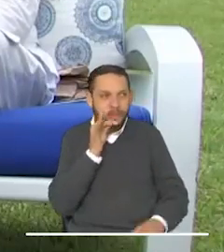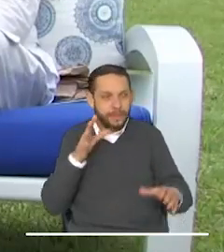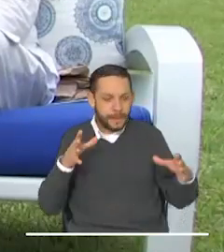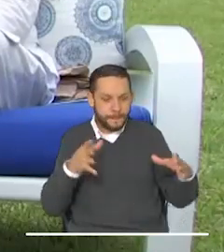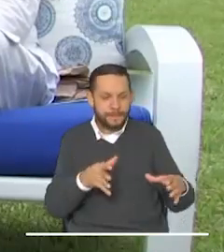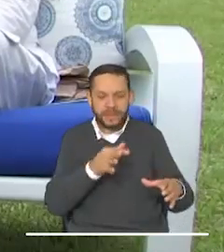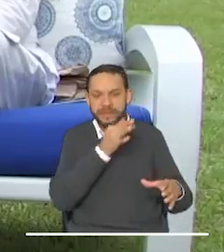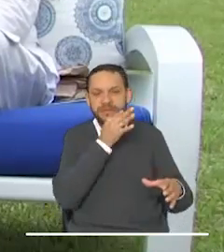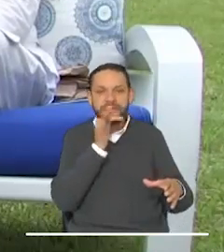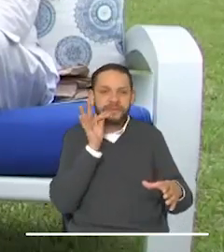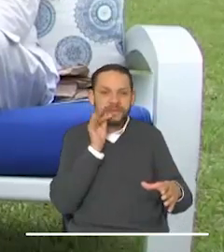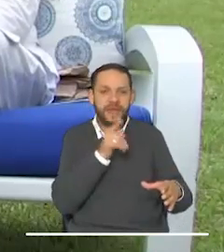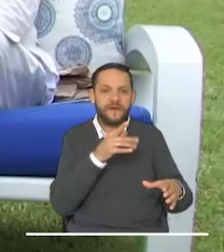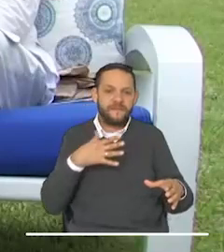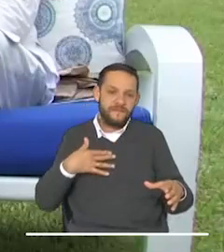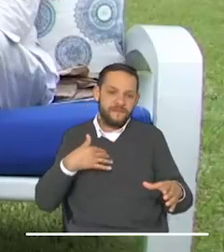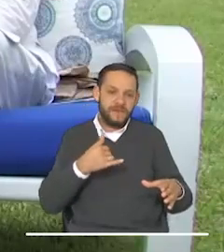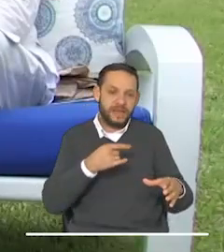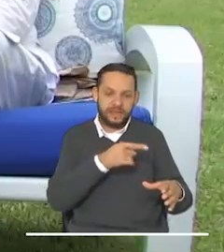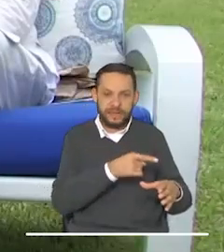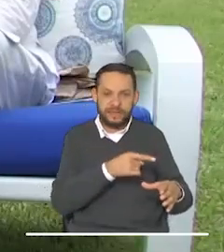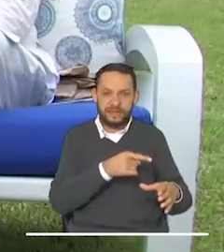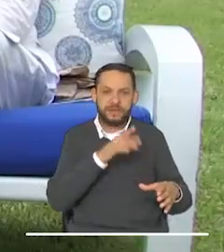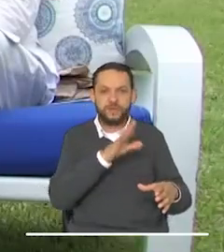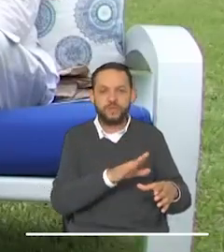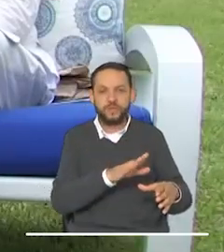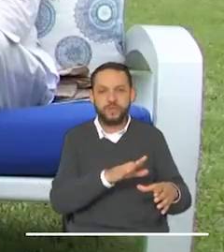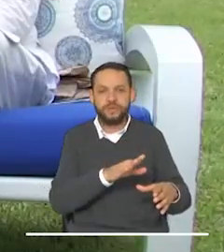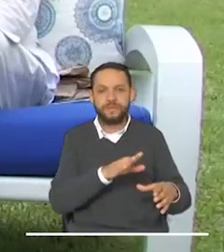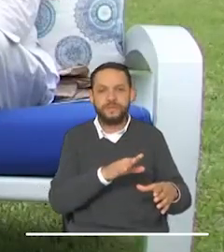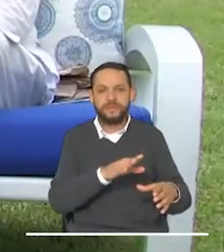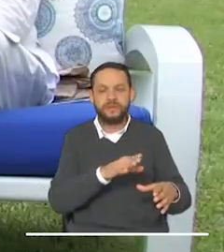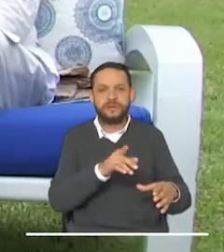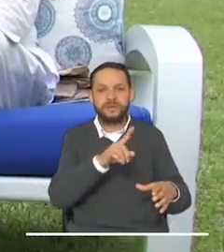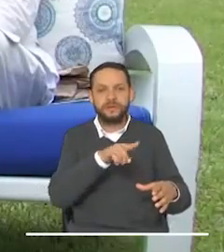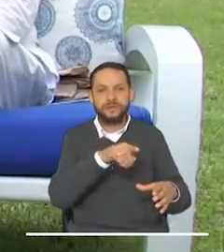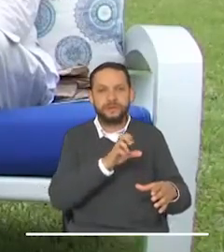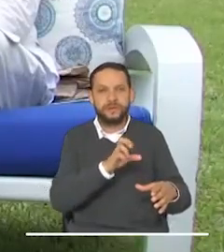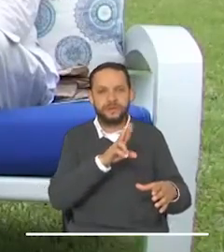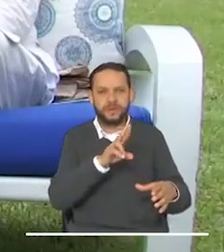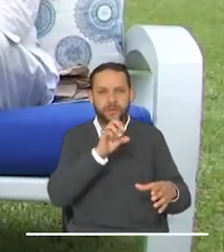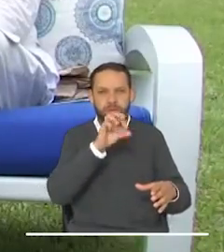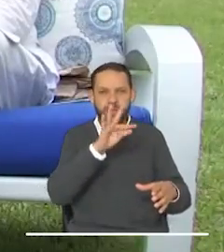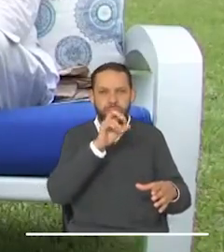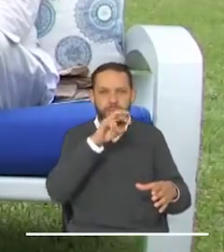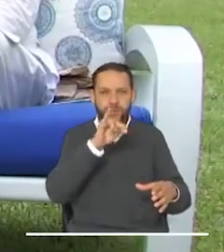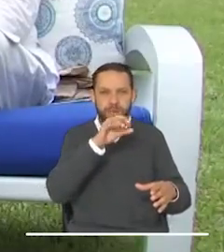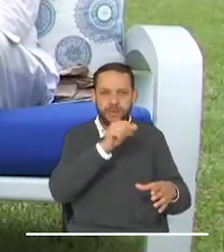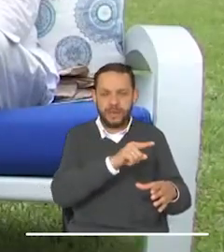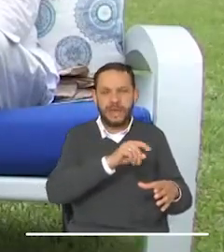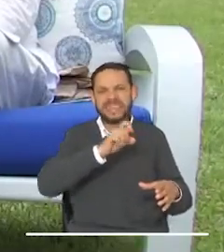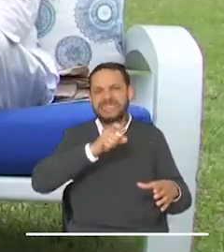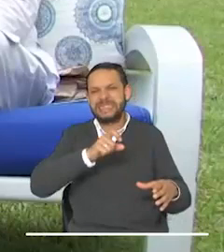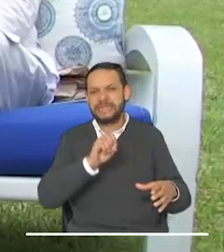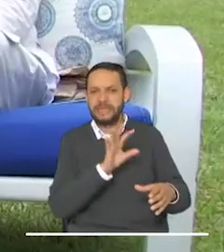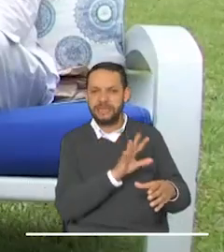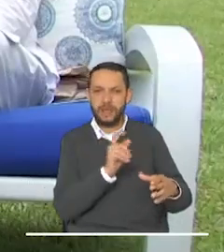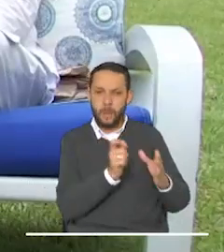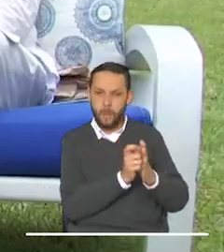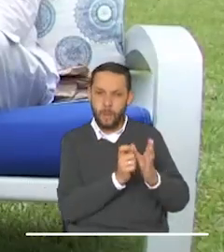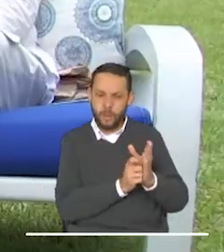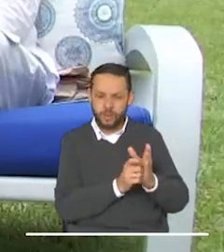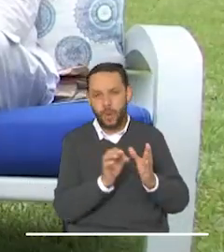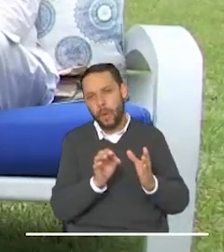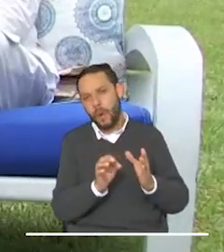pastel de la felicidad la serotonina si la serotonina que debe estar en cinco está en uno es porque usted tiene un problema depresivo Entonces listo eso se puede regular